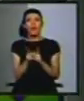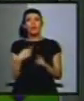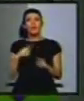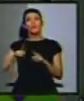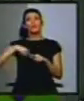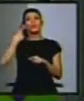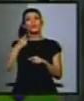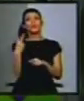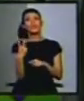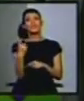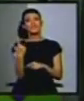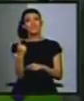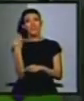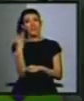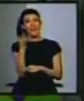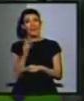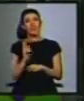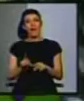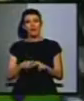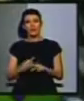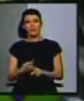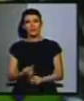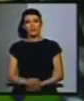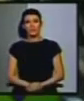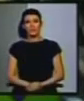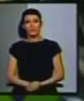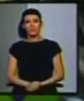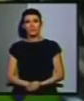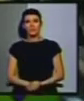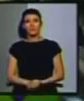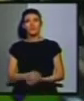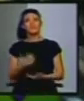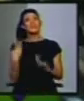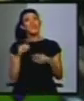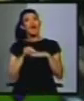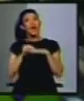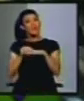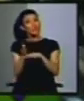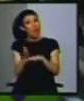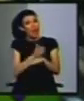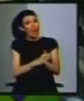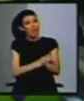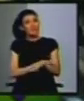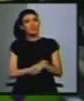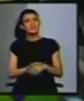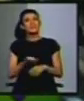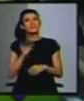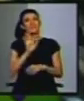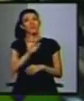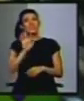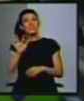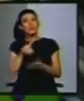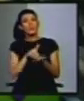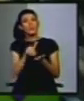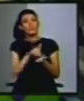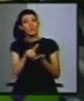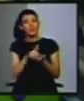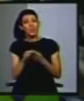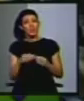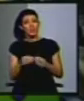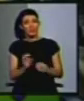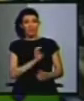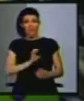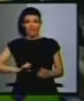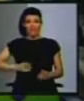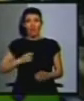el próximo 27 de febrero. Se lo adelantábamos en titulares, 55 millones de pesos deberá pagar el Estado